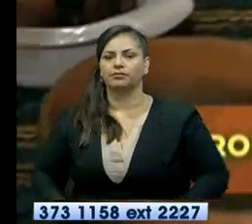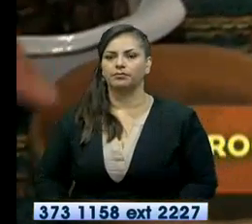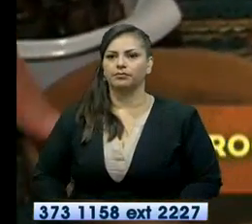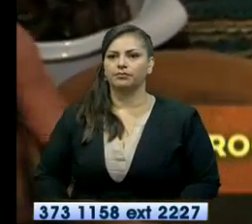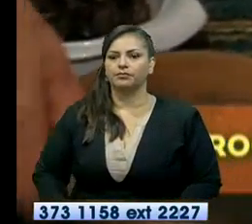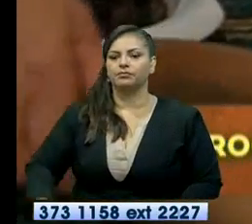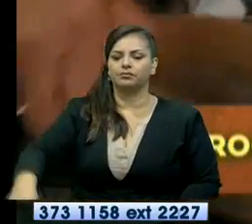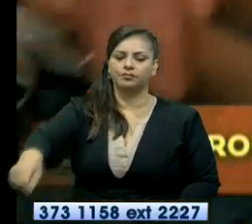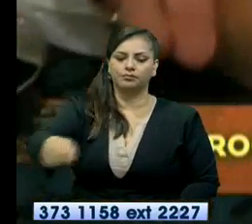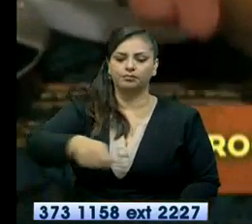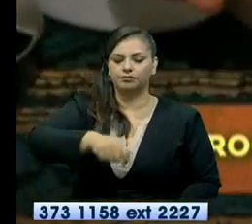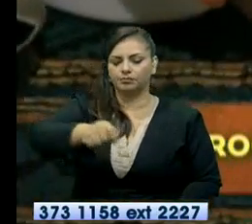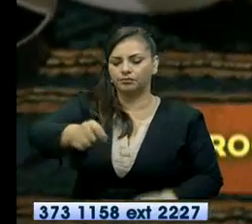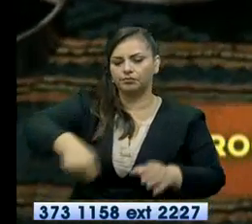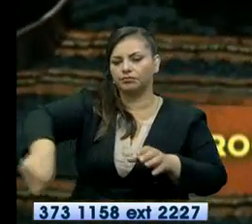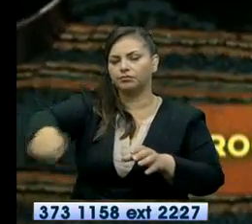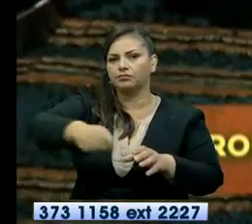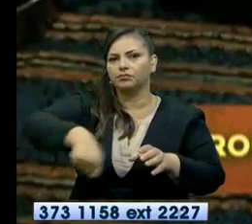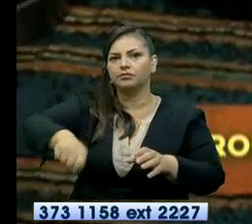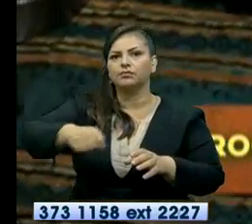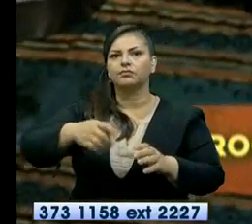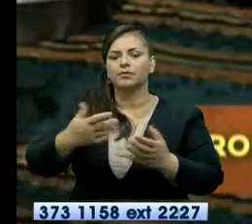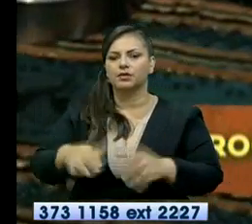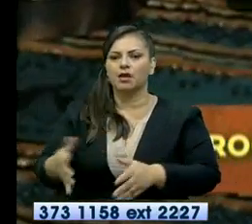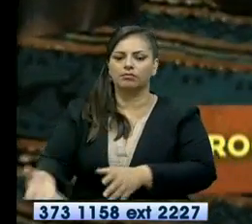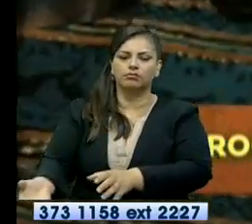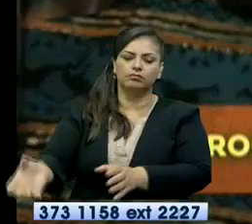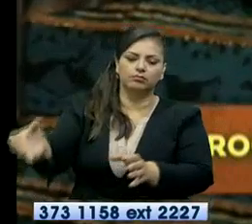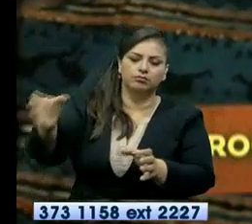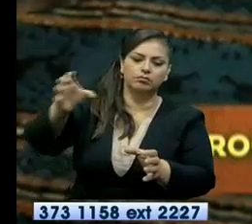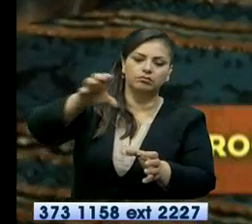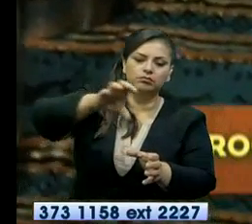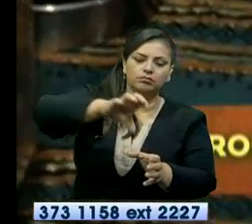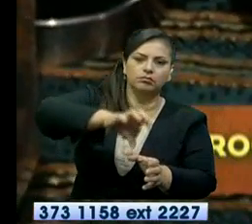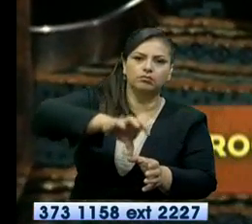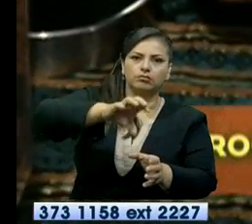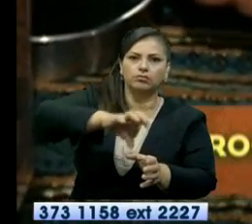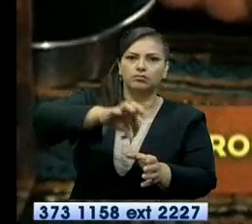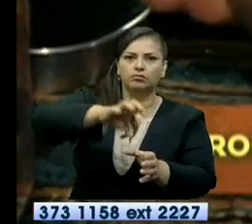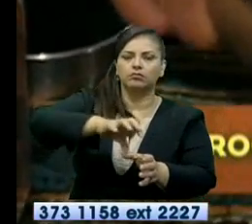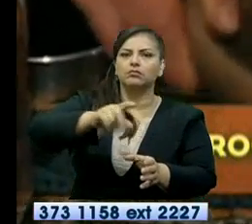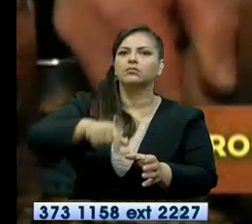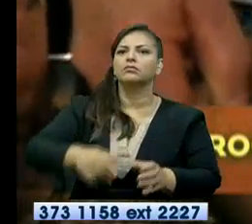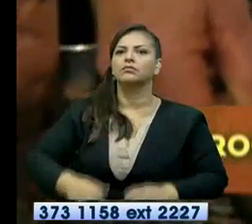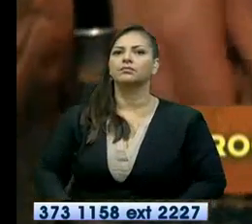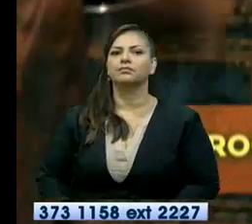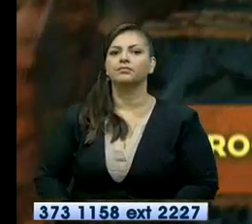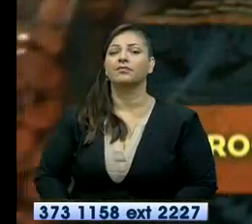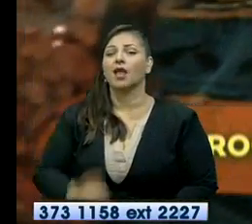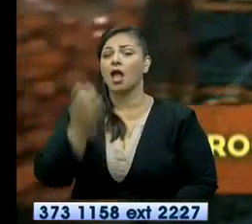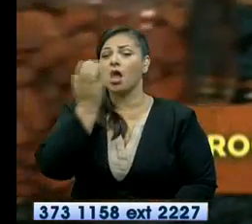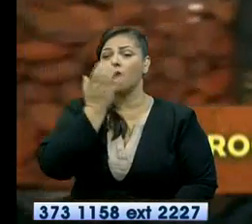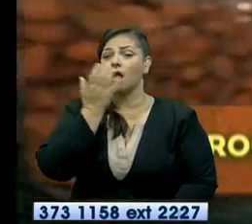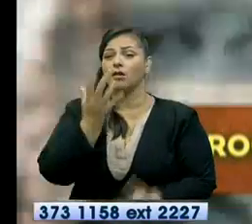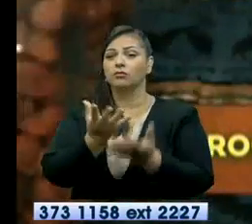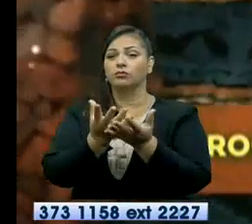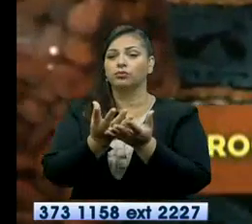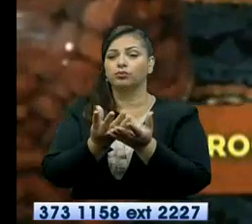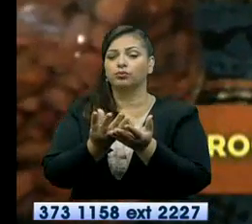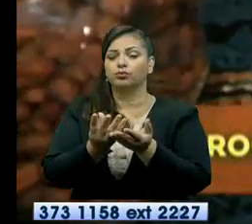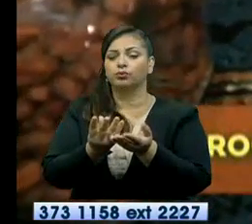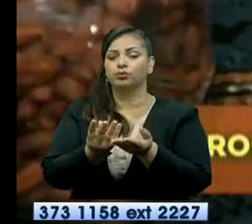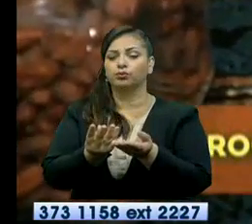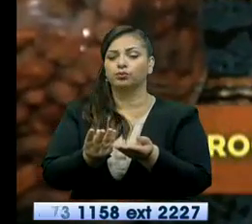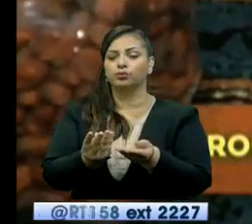volcar lo hacia un recipiente más fino y así permitimos que esto vaya a ser trabajado inmediatamente y